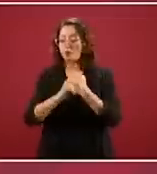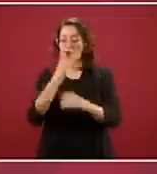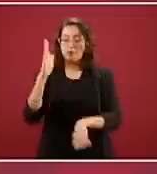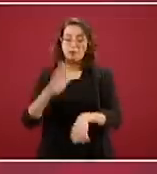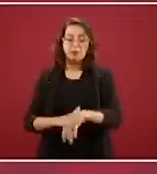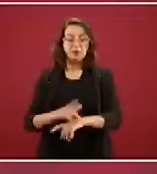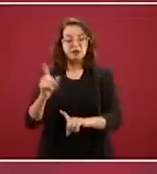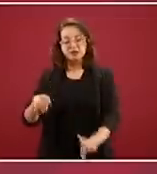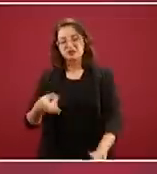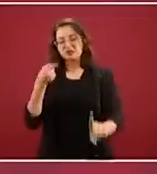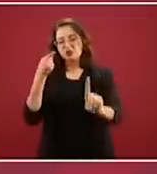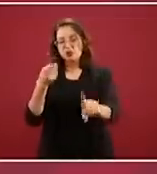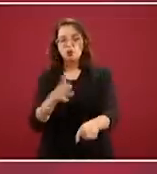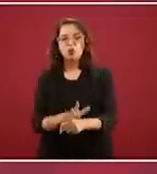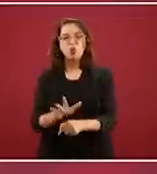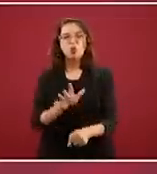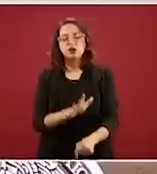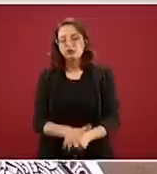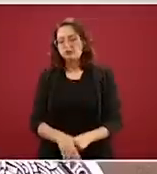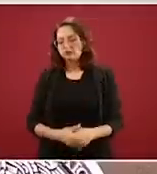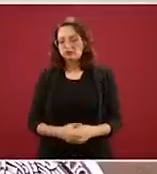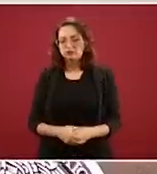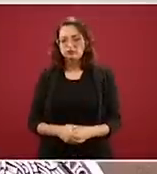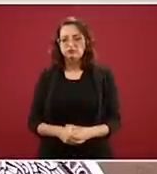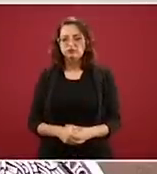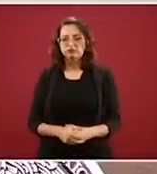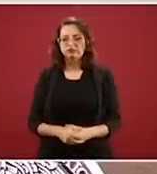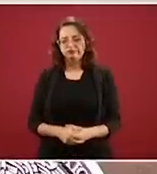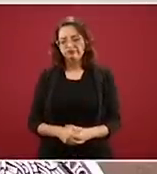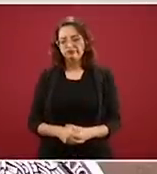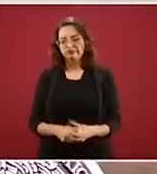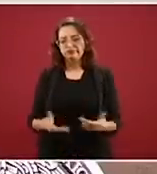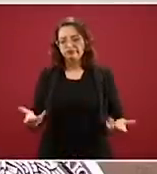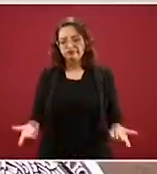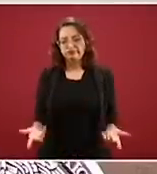fundamentalmente con la honestidad,